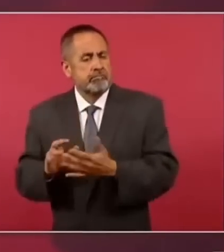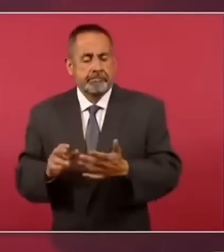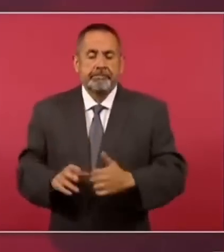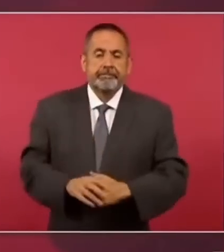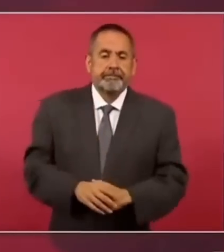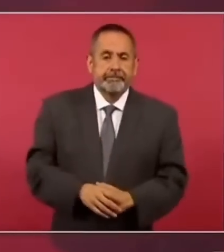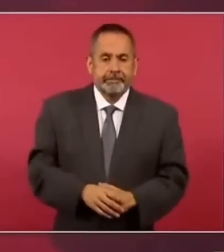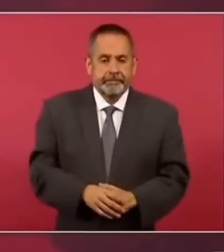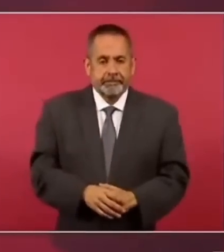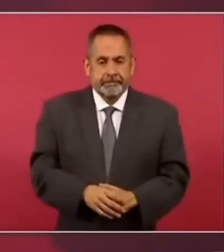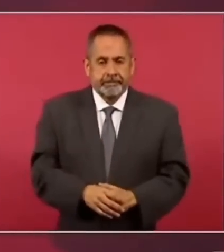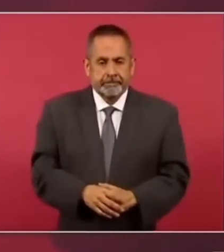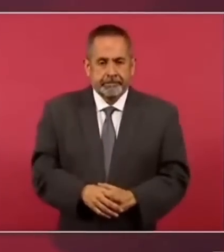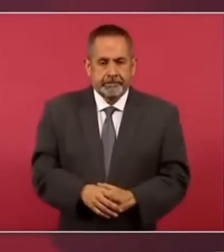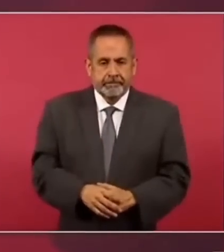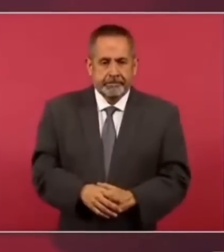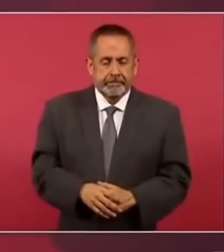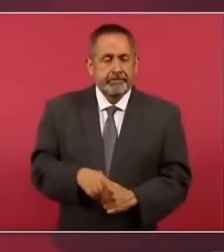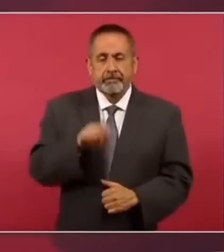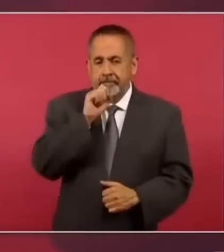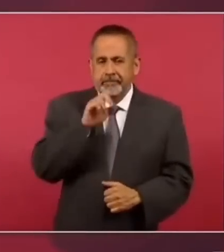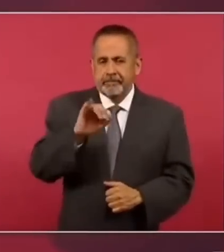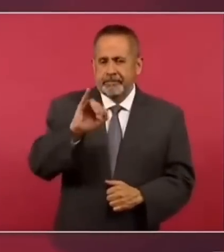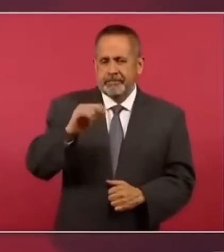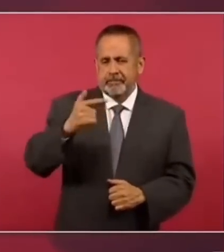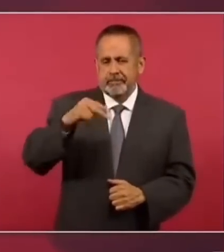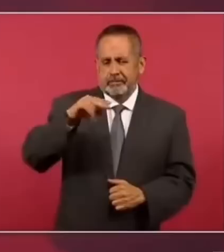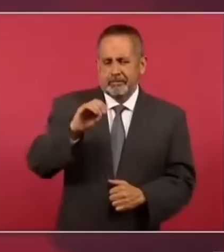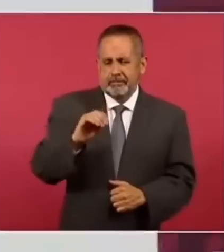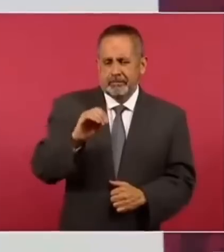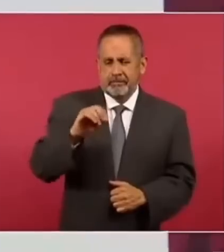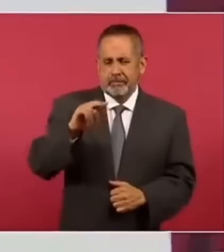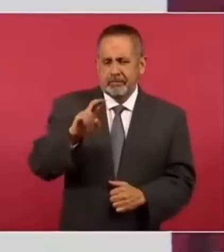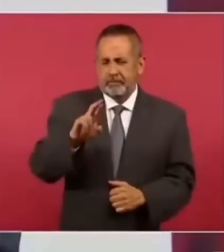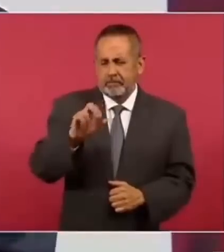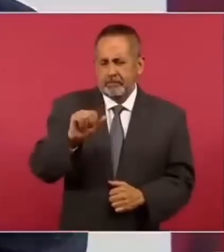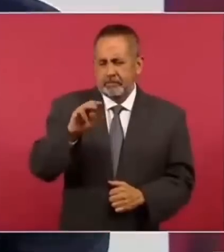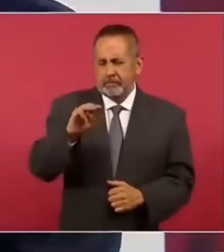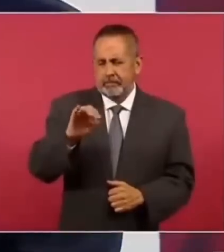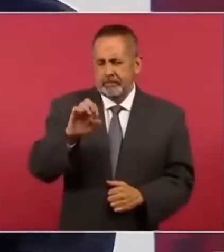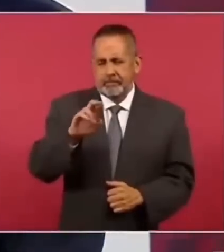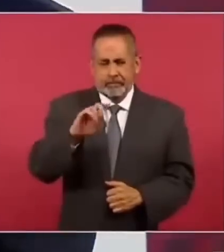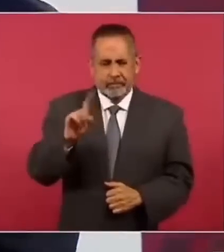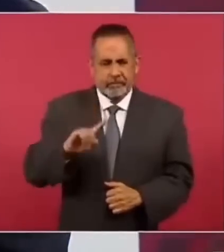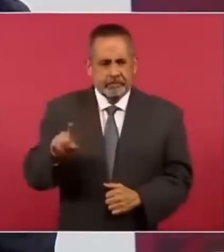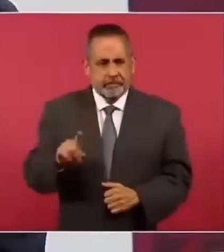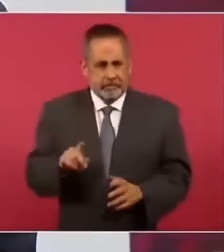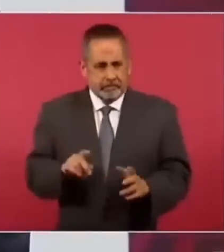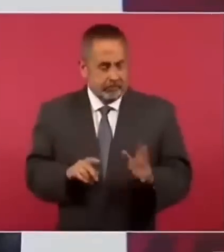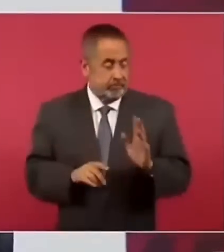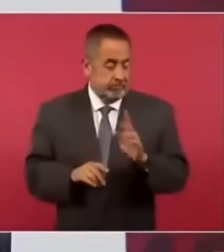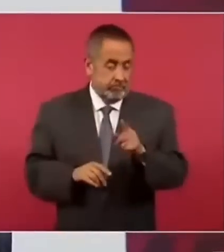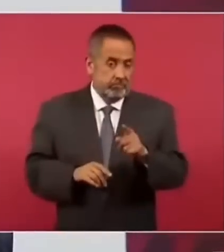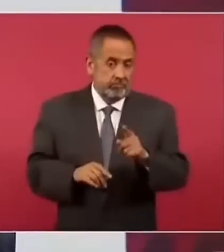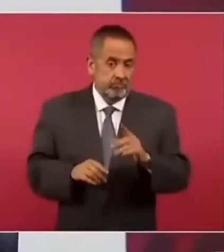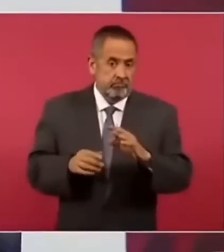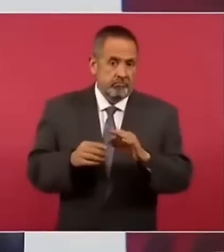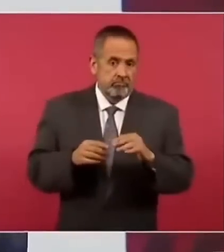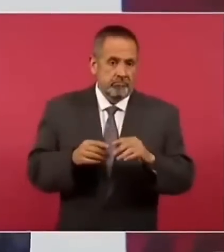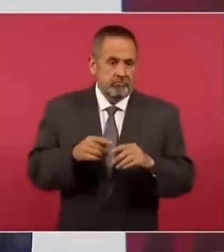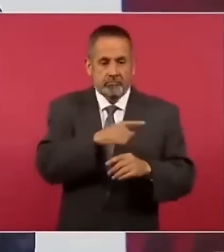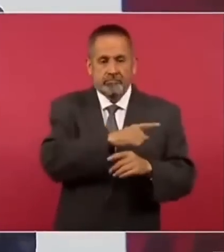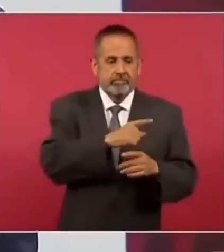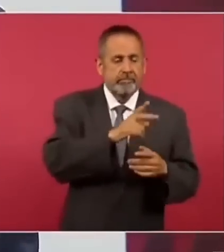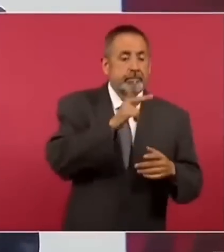Bueno, hasta Ignacio Ramírez, el nigromante, llegó a decir, y ese fue excomulgado